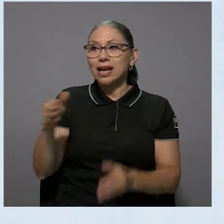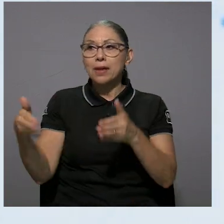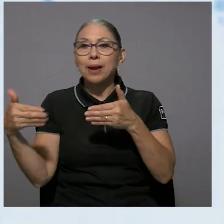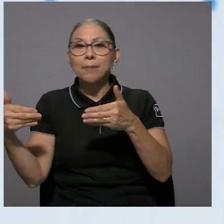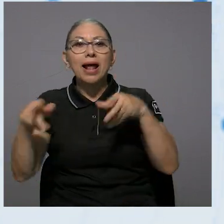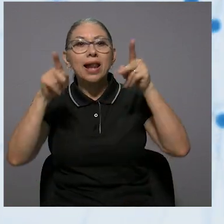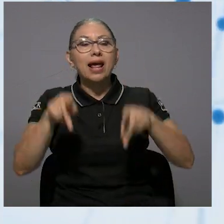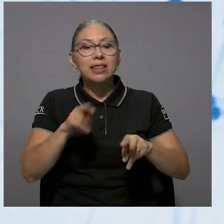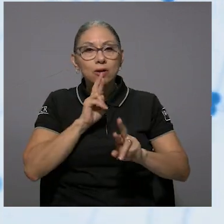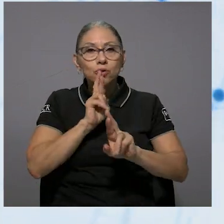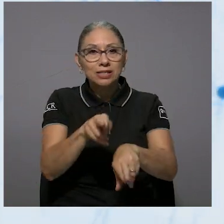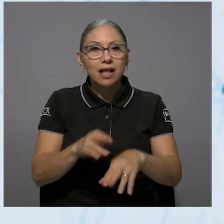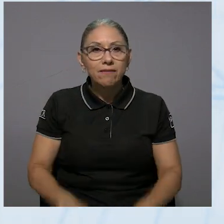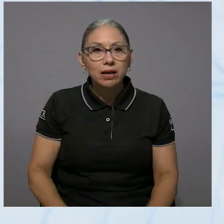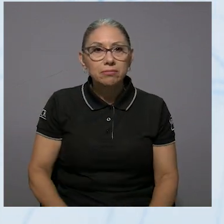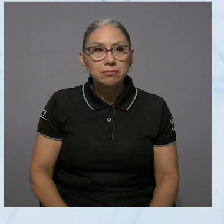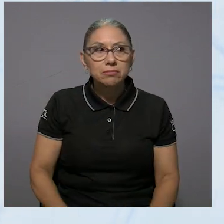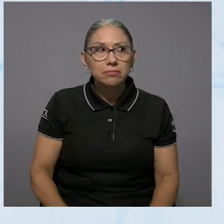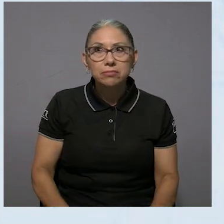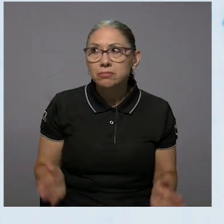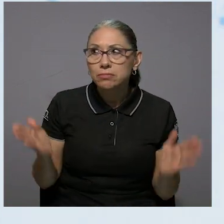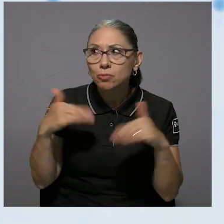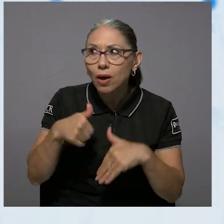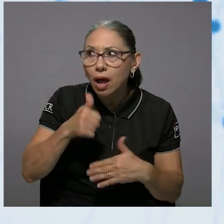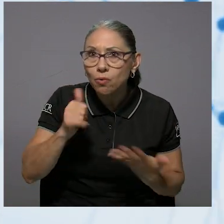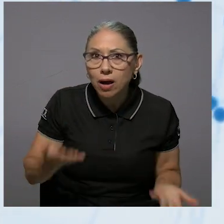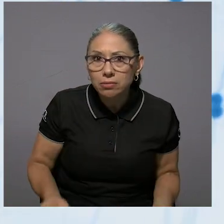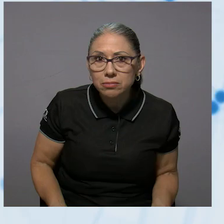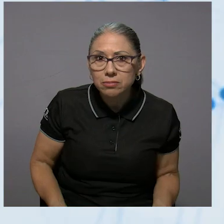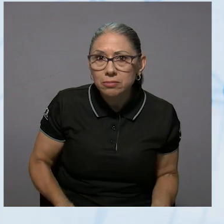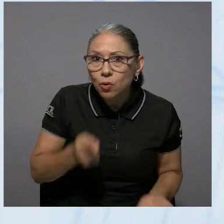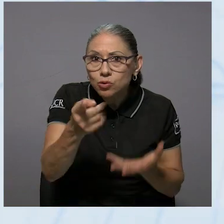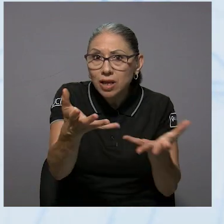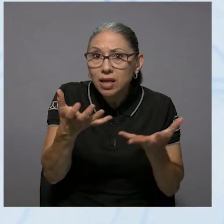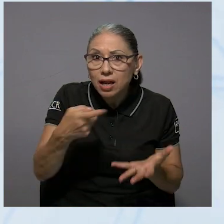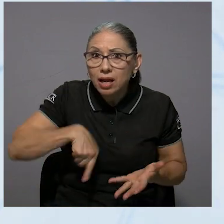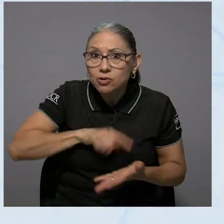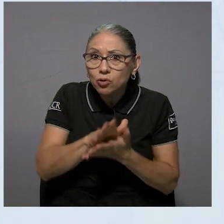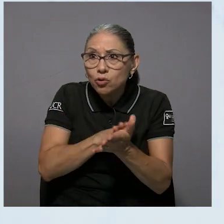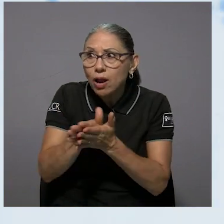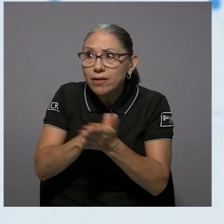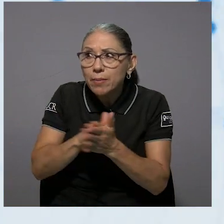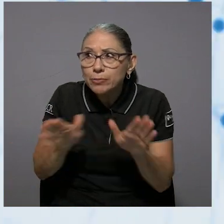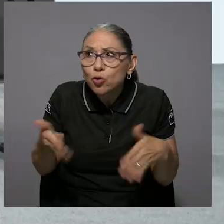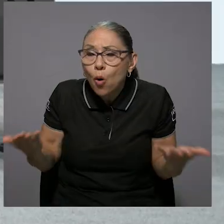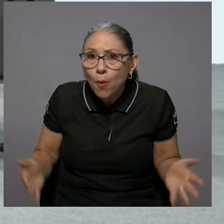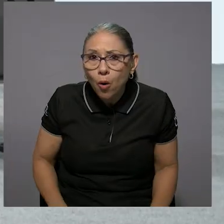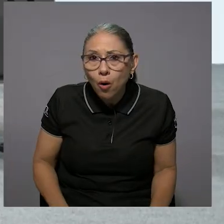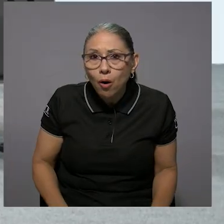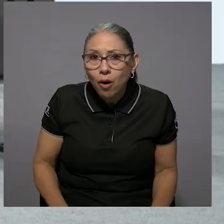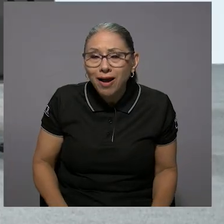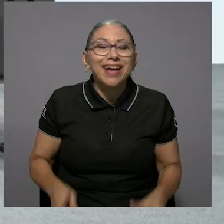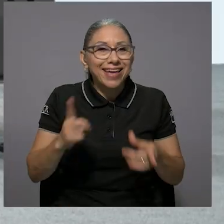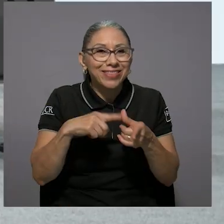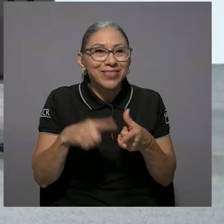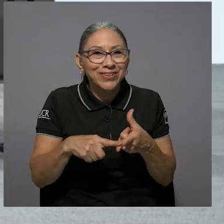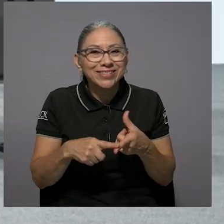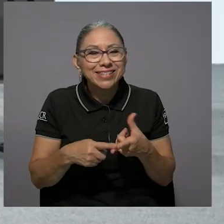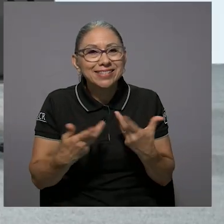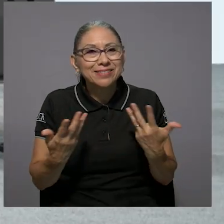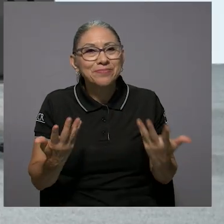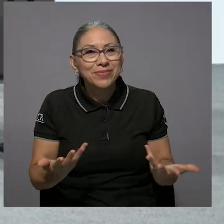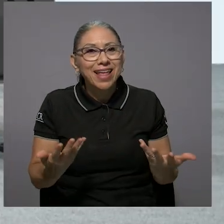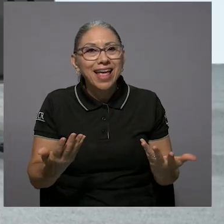gente lo que contestaba era, tenemos recorte de agua, ¿cómo quiere usted que nos lave las manos? Entonces, había una